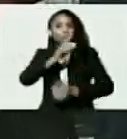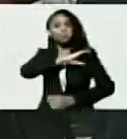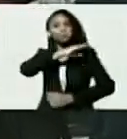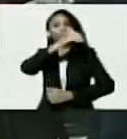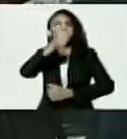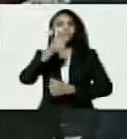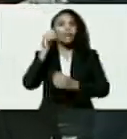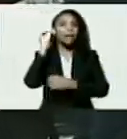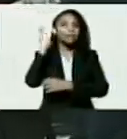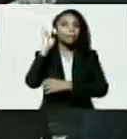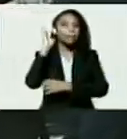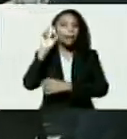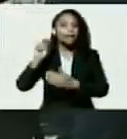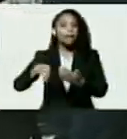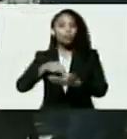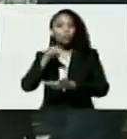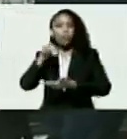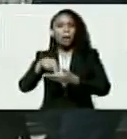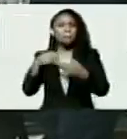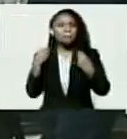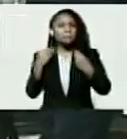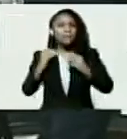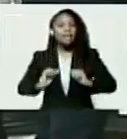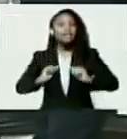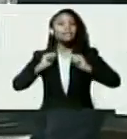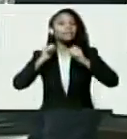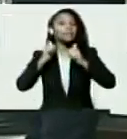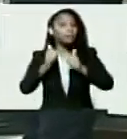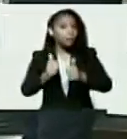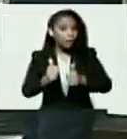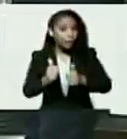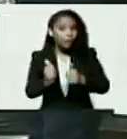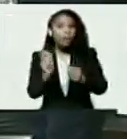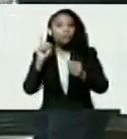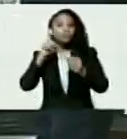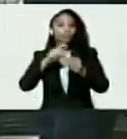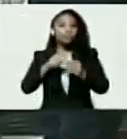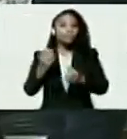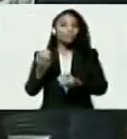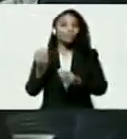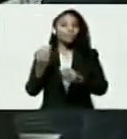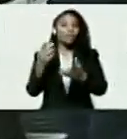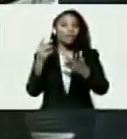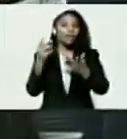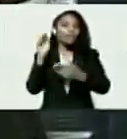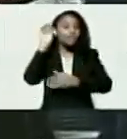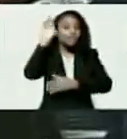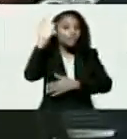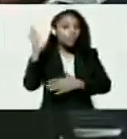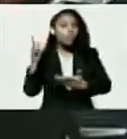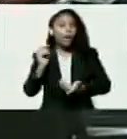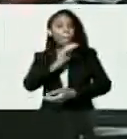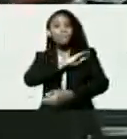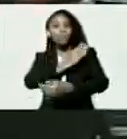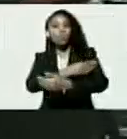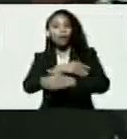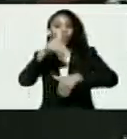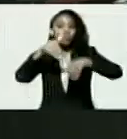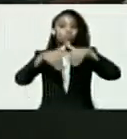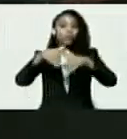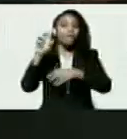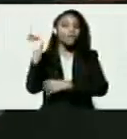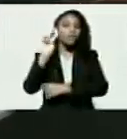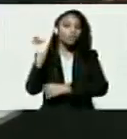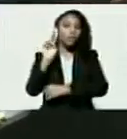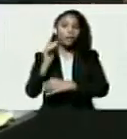la Asamblea Nacional para iniciar y regir los destinos del Poder Electoral Venezolano. Ya